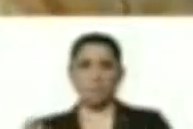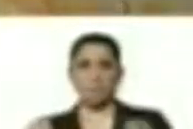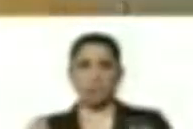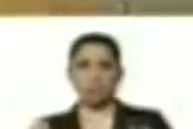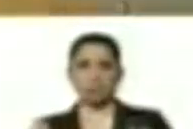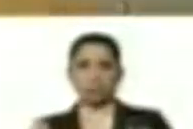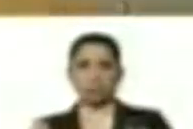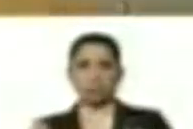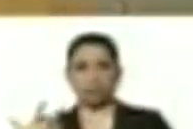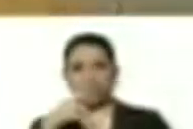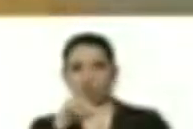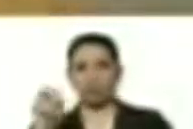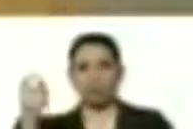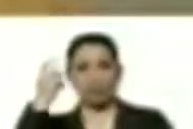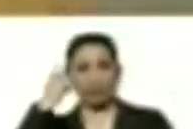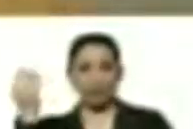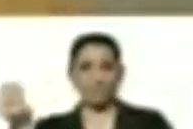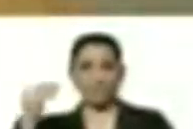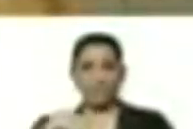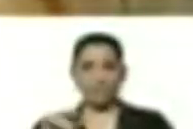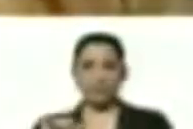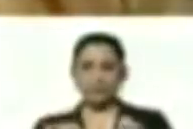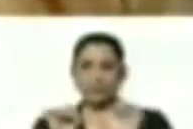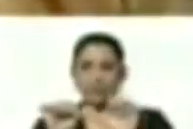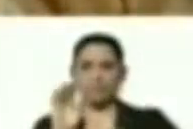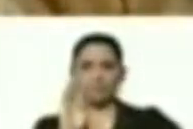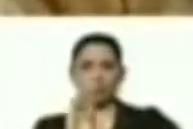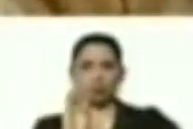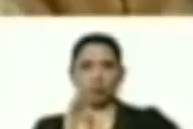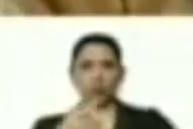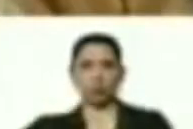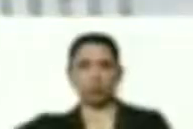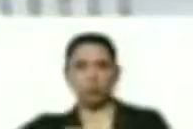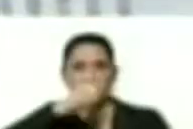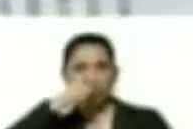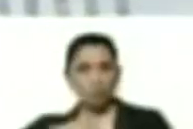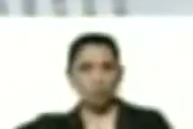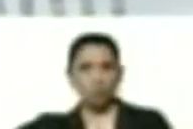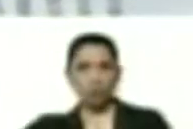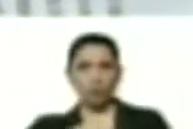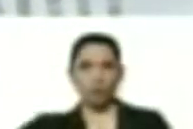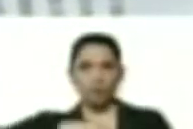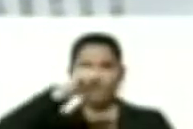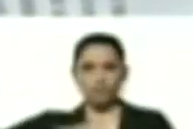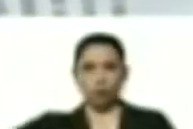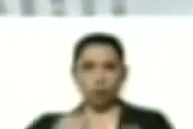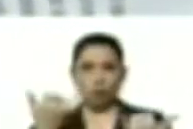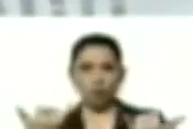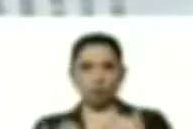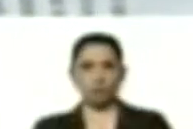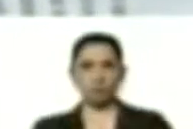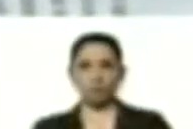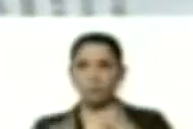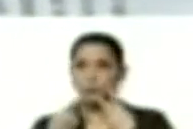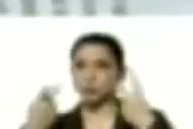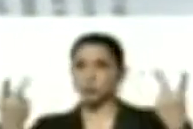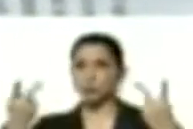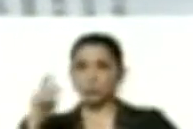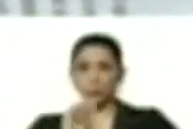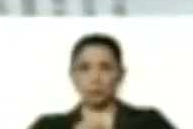30 días más para seguir protegiendo a nuestro pueblo procedo a firmar decreto de